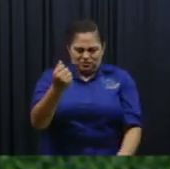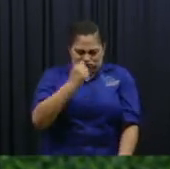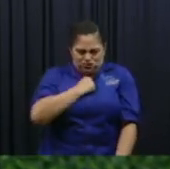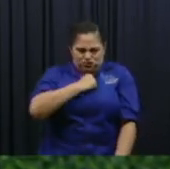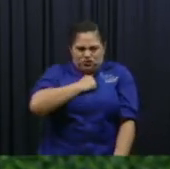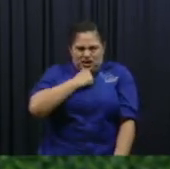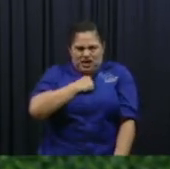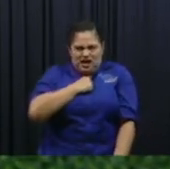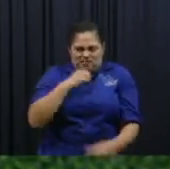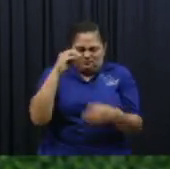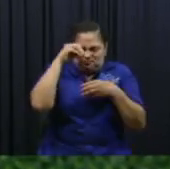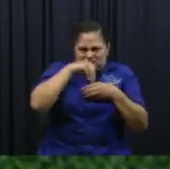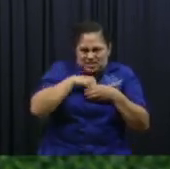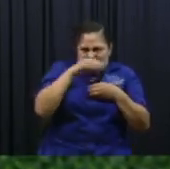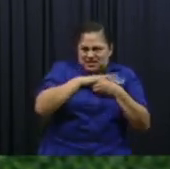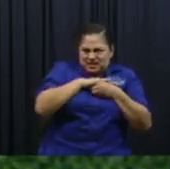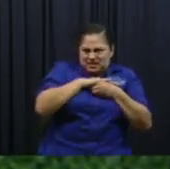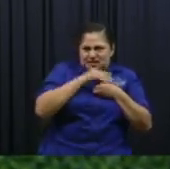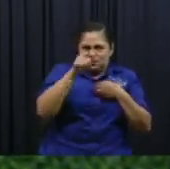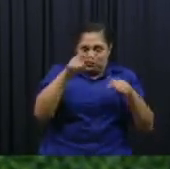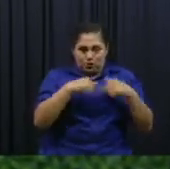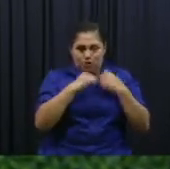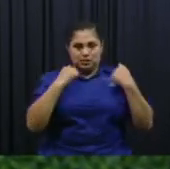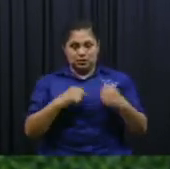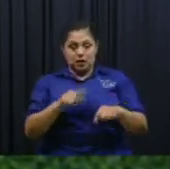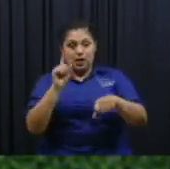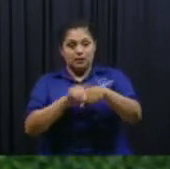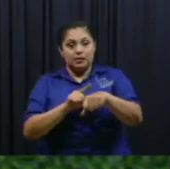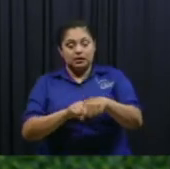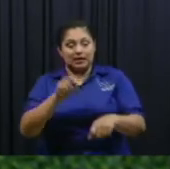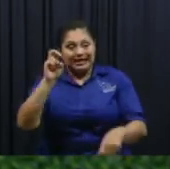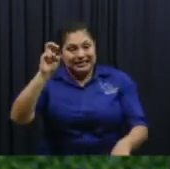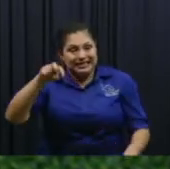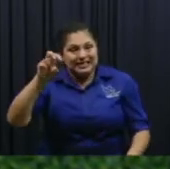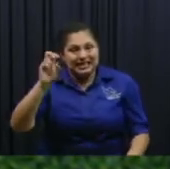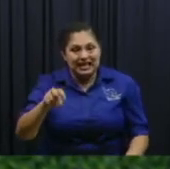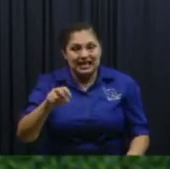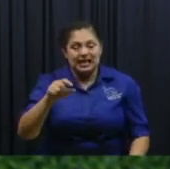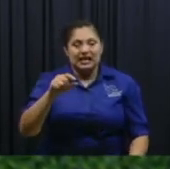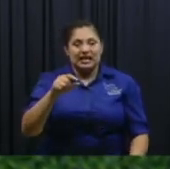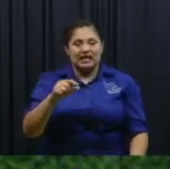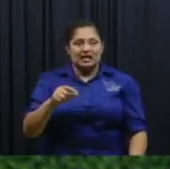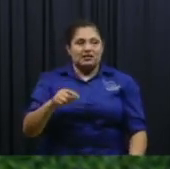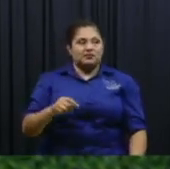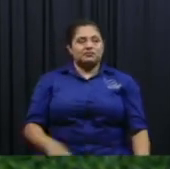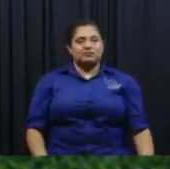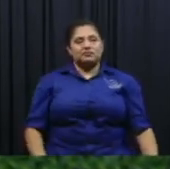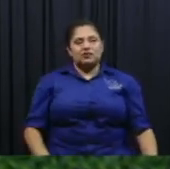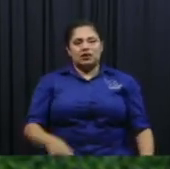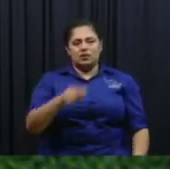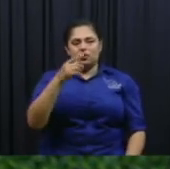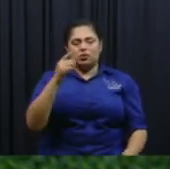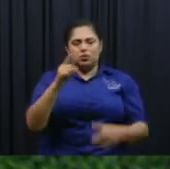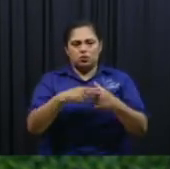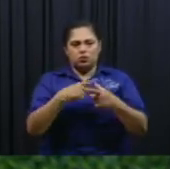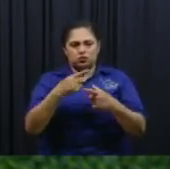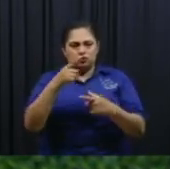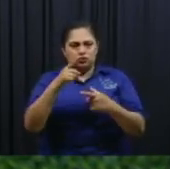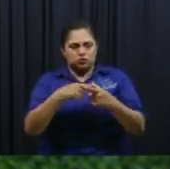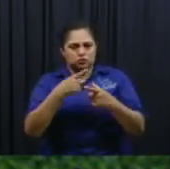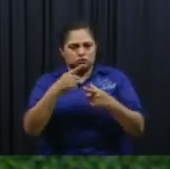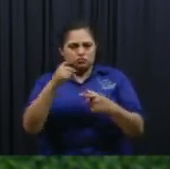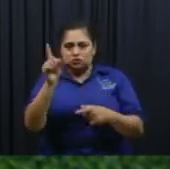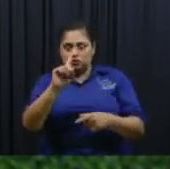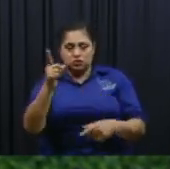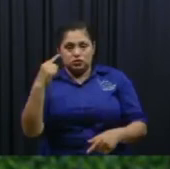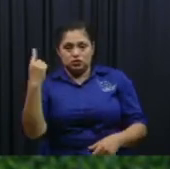se asimila te la implantan en tu corazón y en el momento de necesidad en el inconsciente en tu subconsciencia no